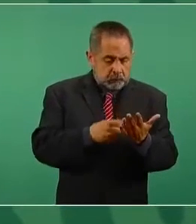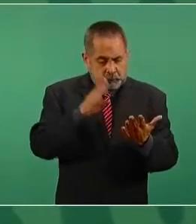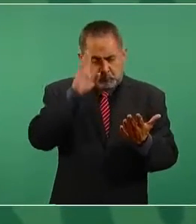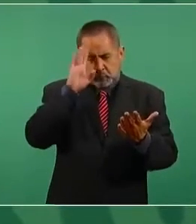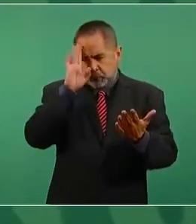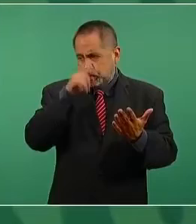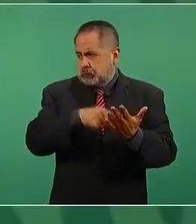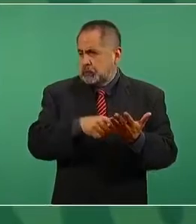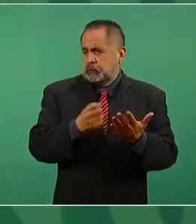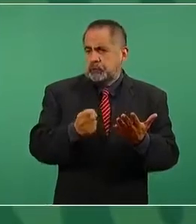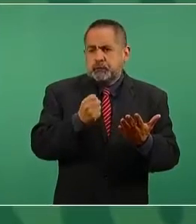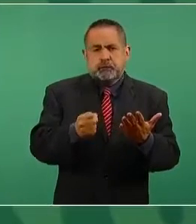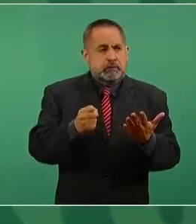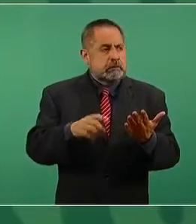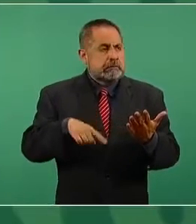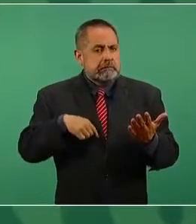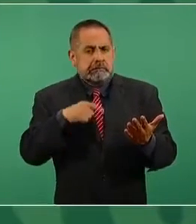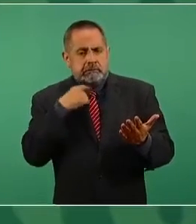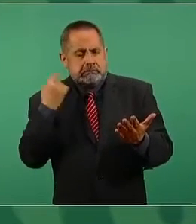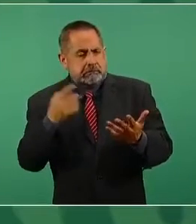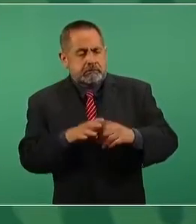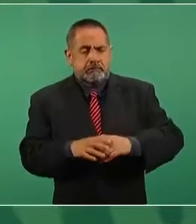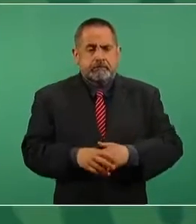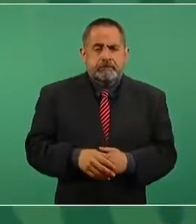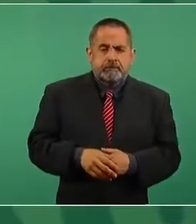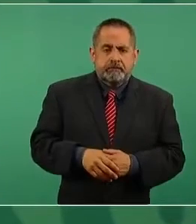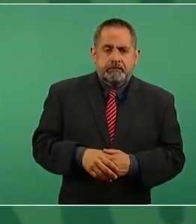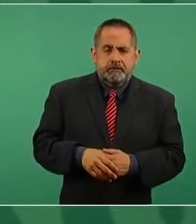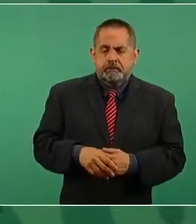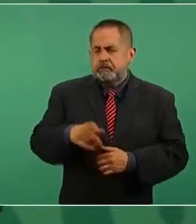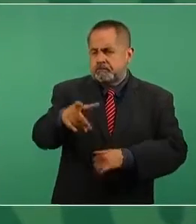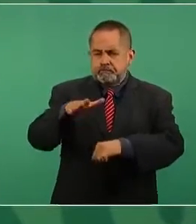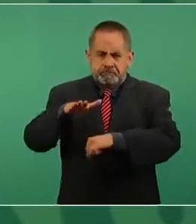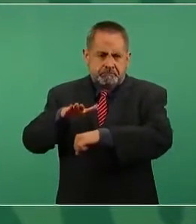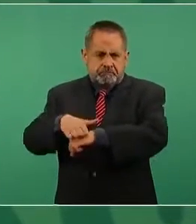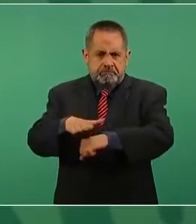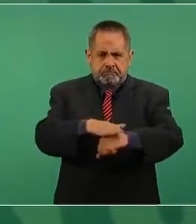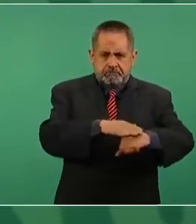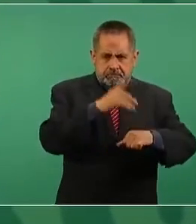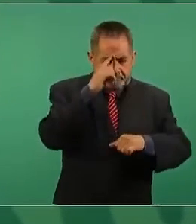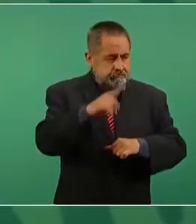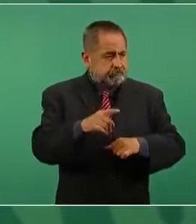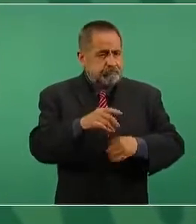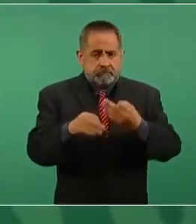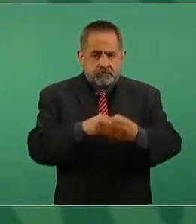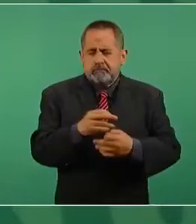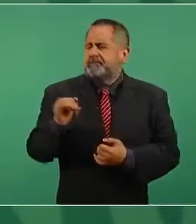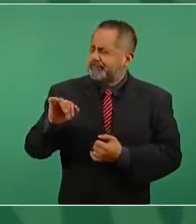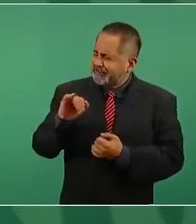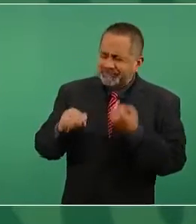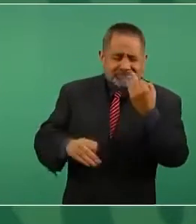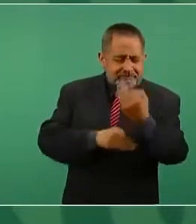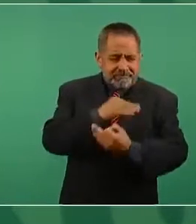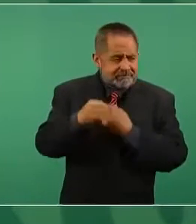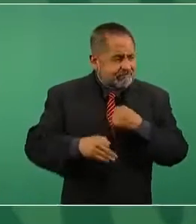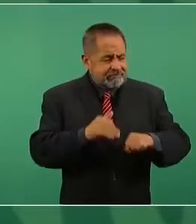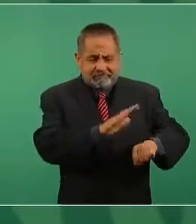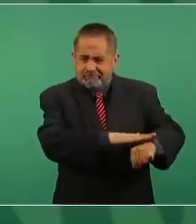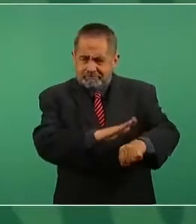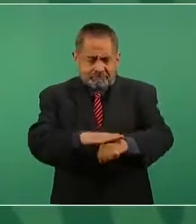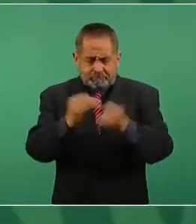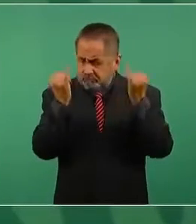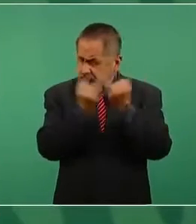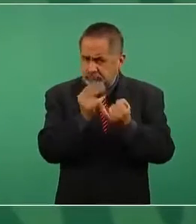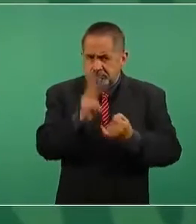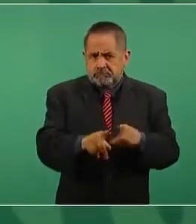de negocios? Sí, vamos a hacer para todas las industrias Para eléctricas. todos. Ya lo hemos hecho, lo hicimos con los